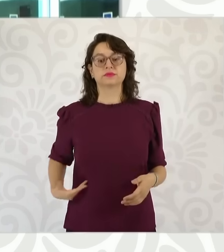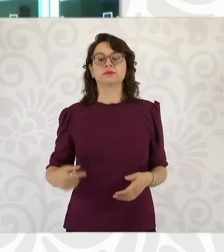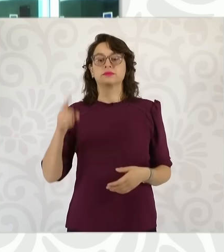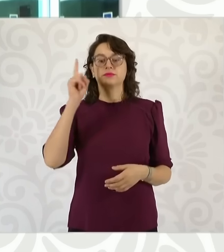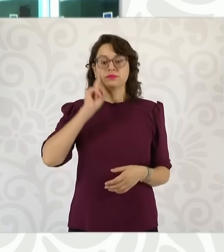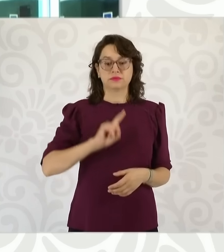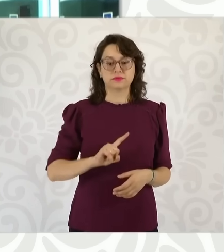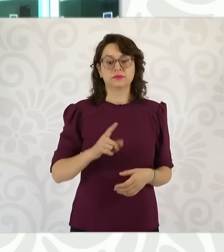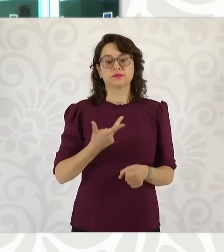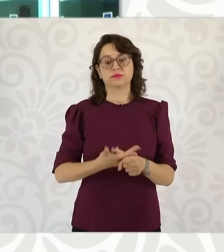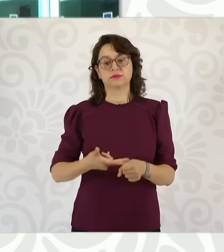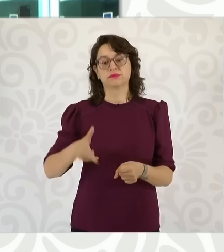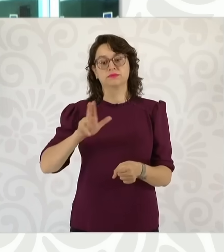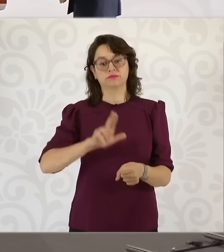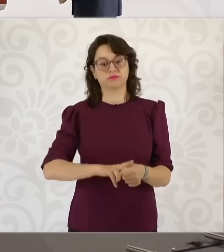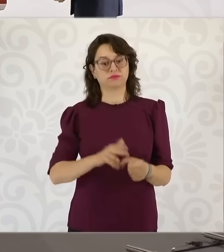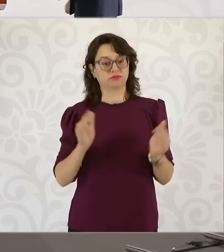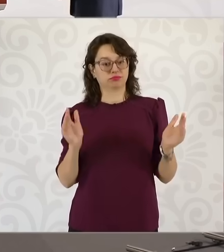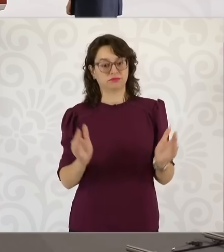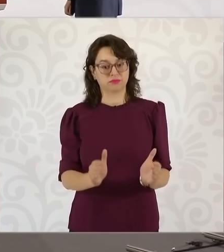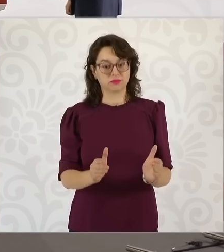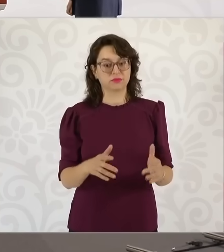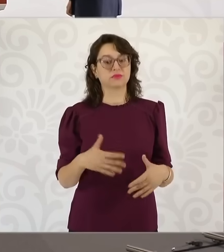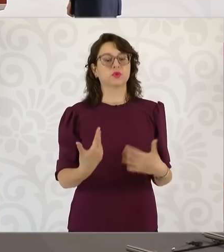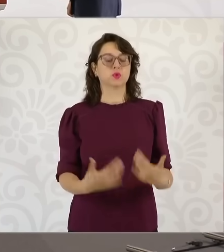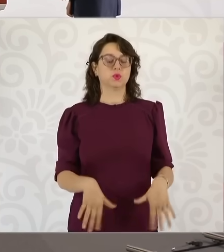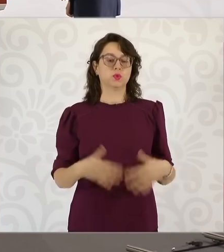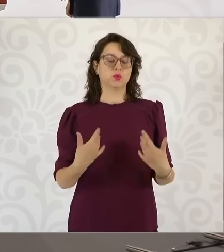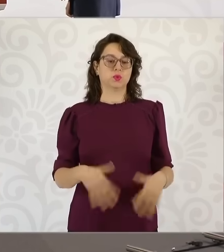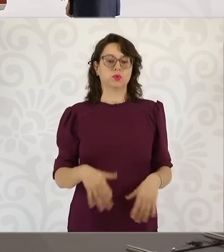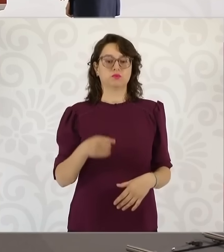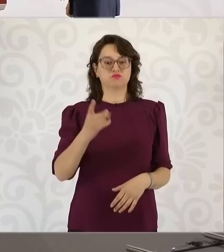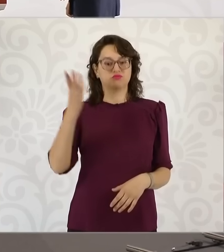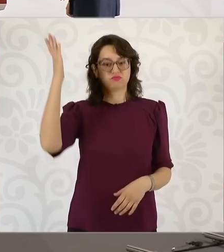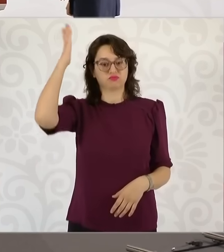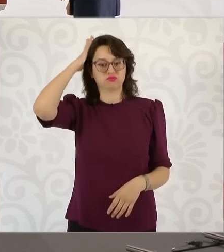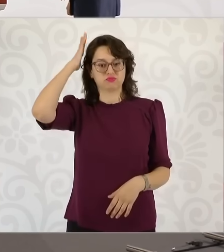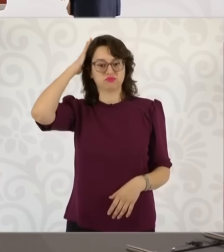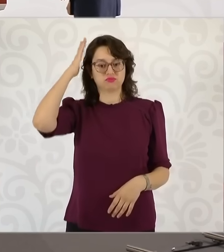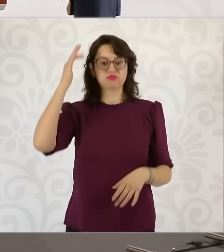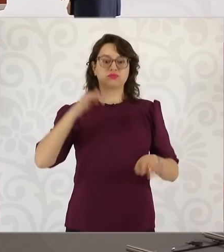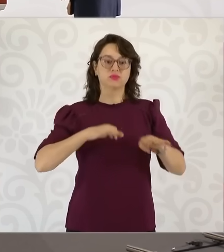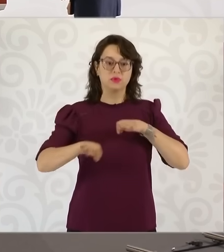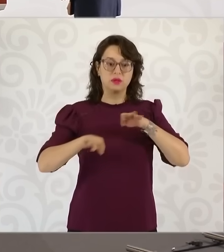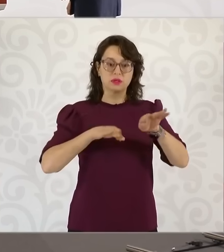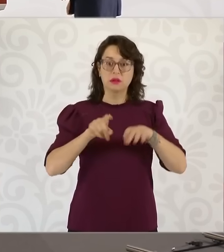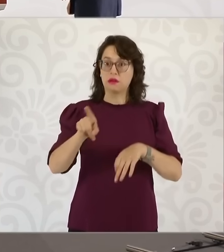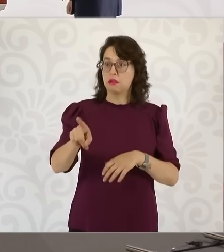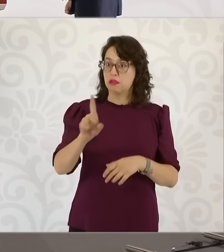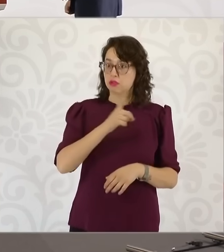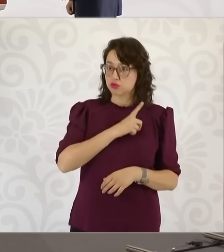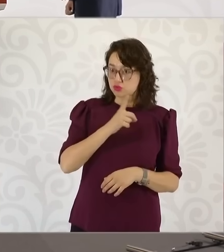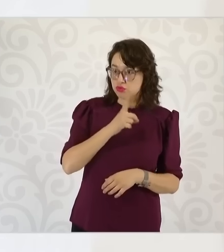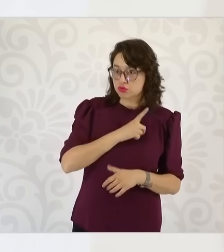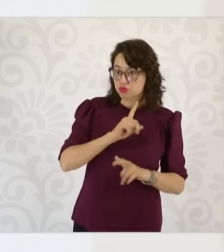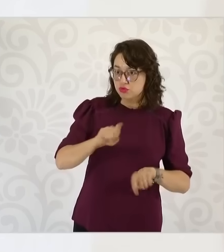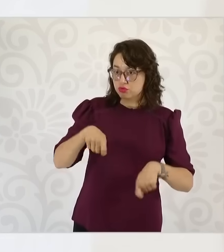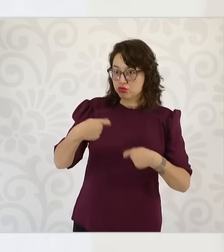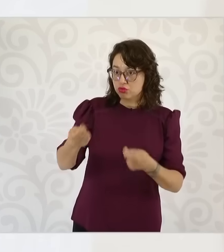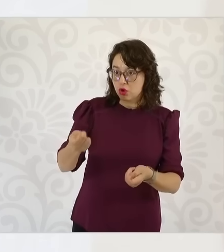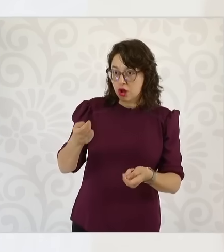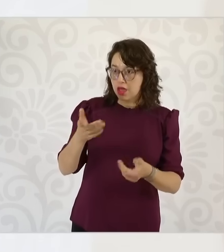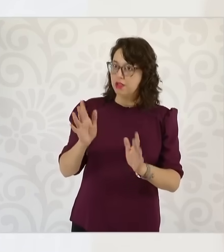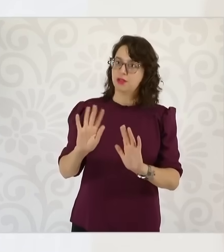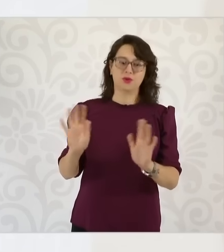esta clínica, y muchas gracias por su liderazgo y su trabajo. Usted no está sola en esta encomienda de conducción